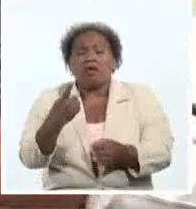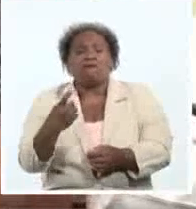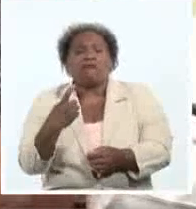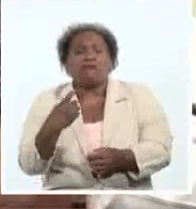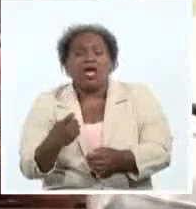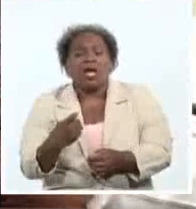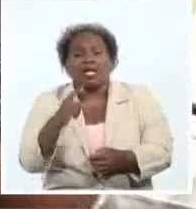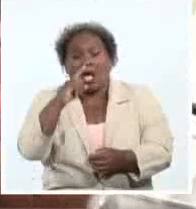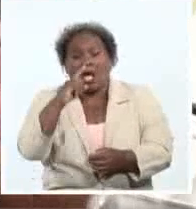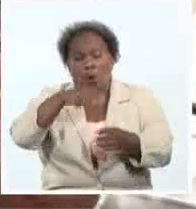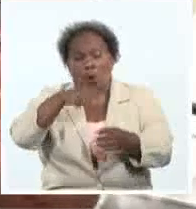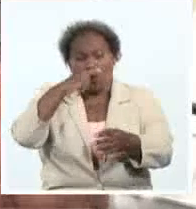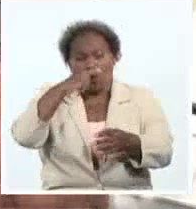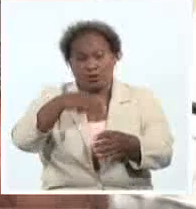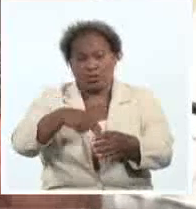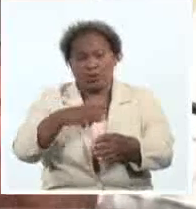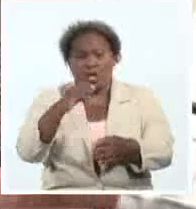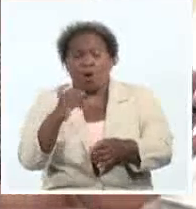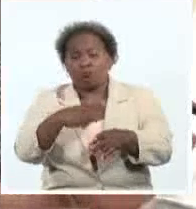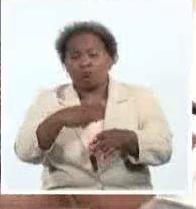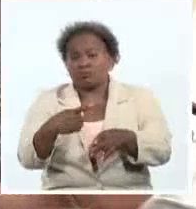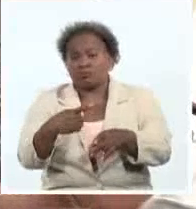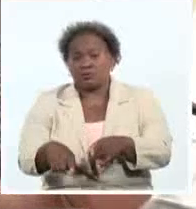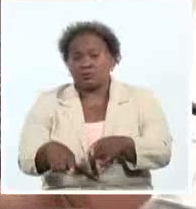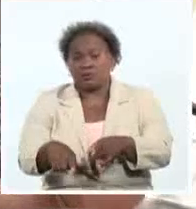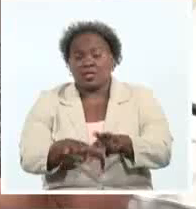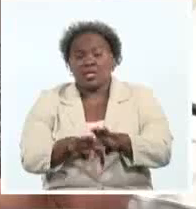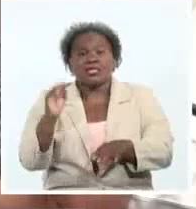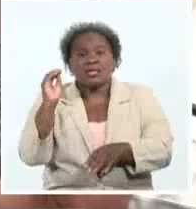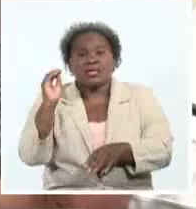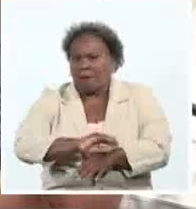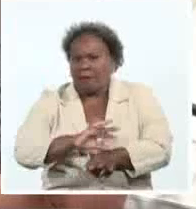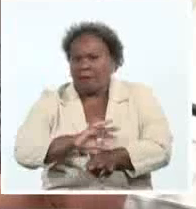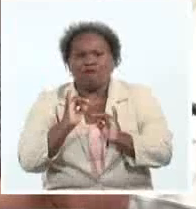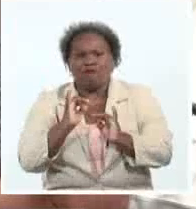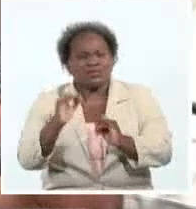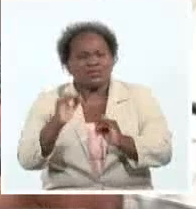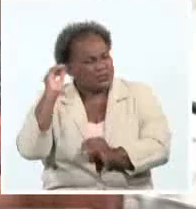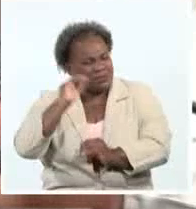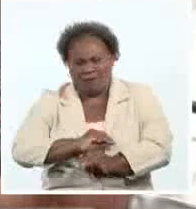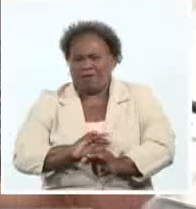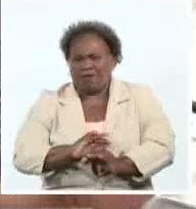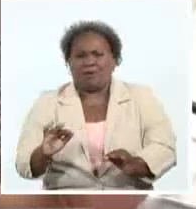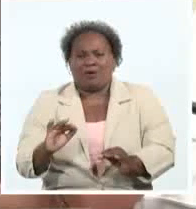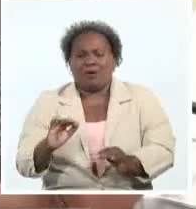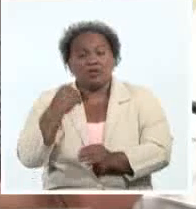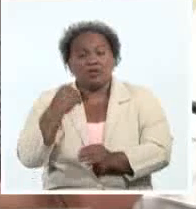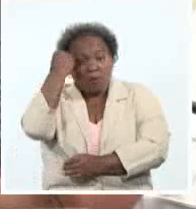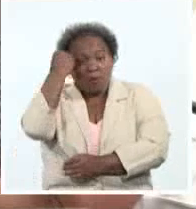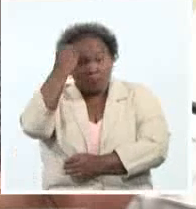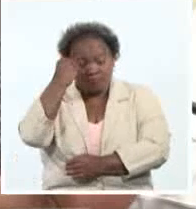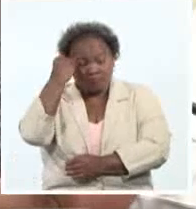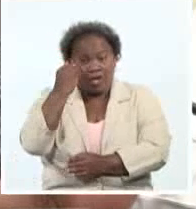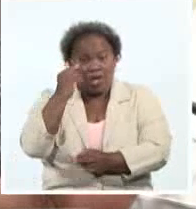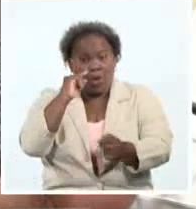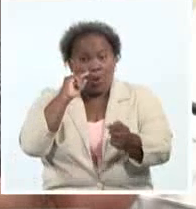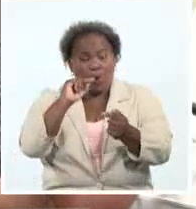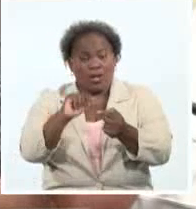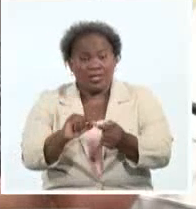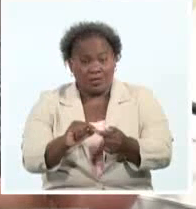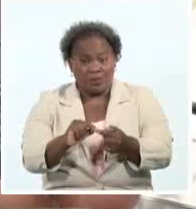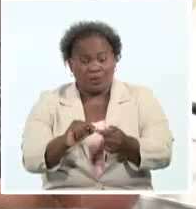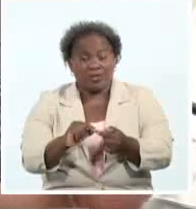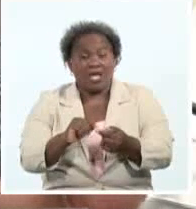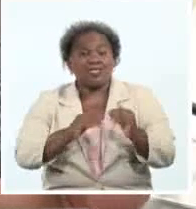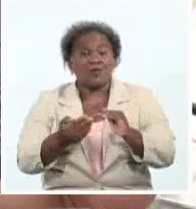de combustible o de insumos de materia prima. Bueno, ya eso lo sabemos. Yo creo que el propósito de la discusión con